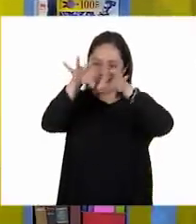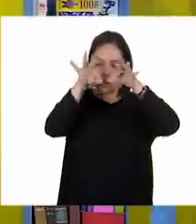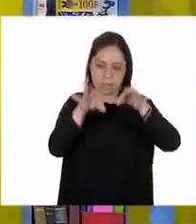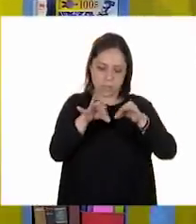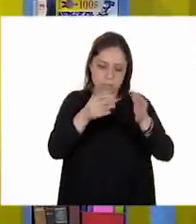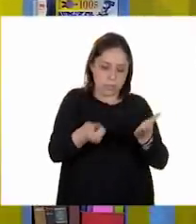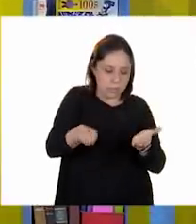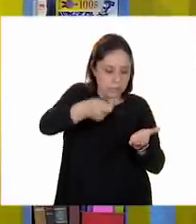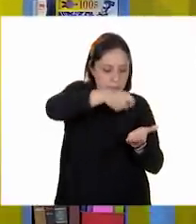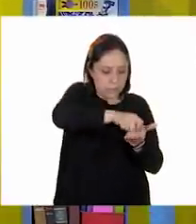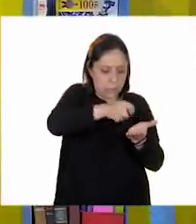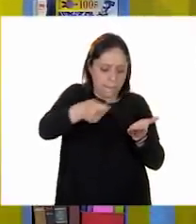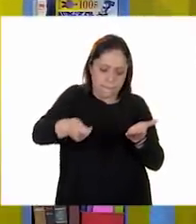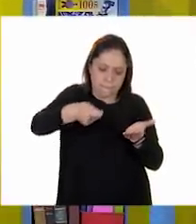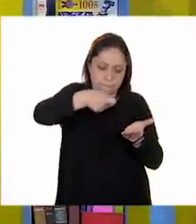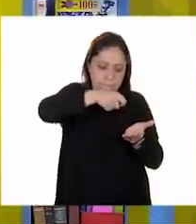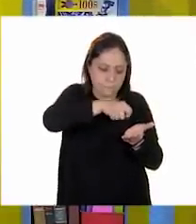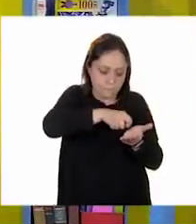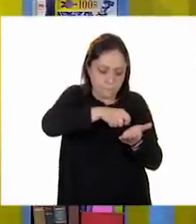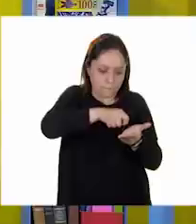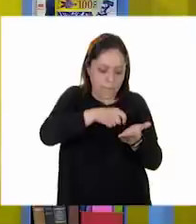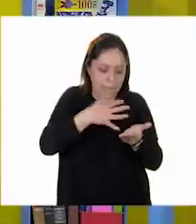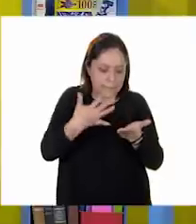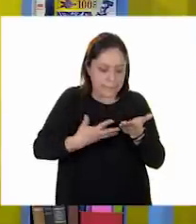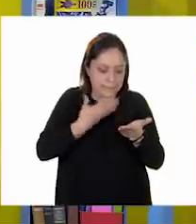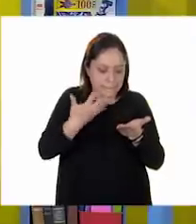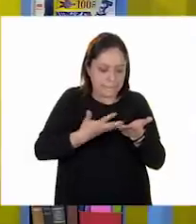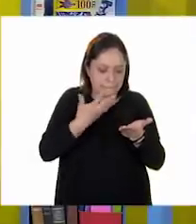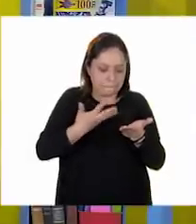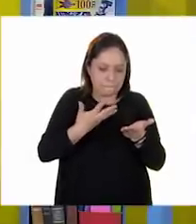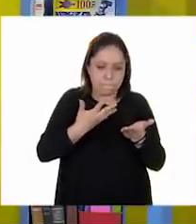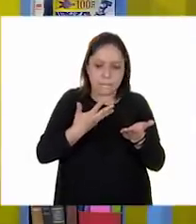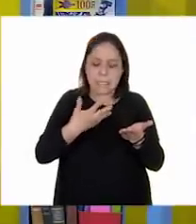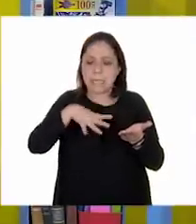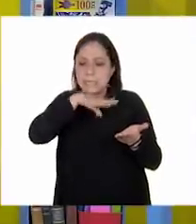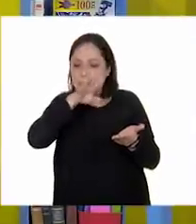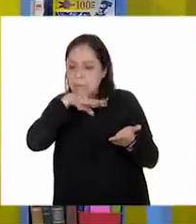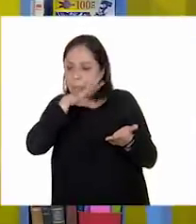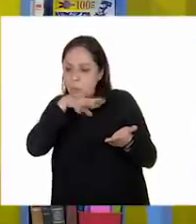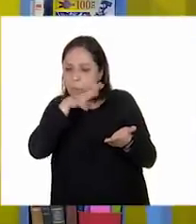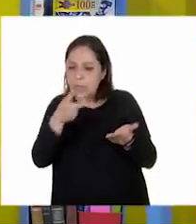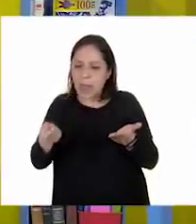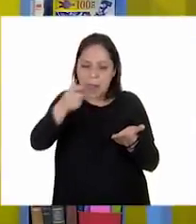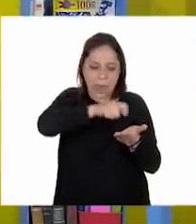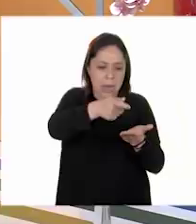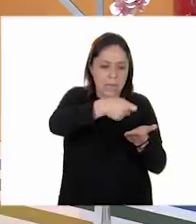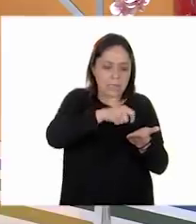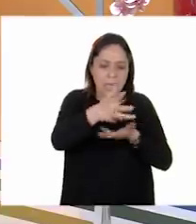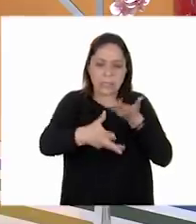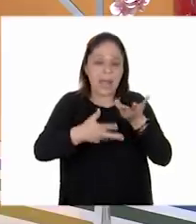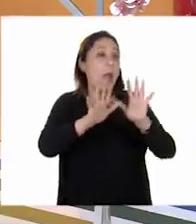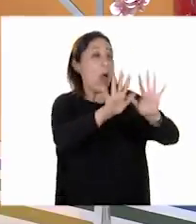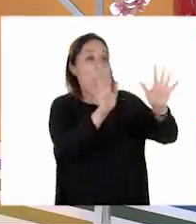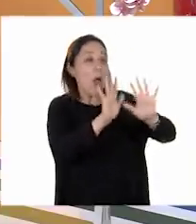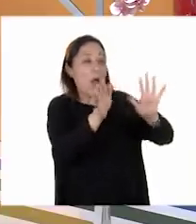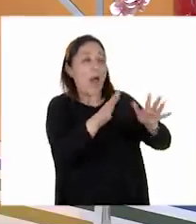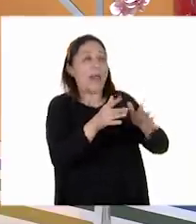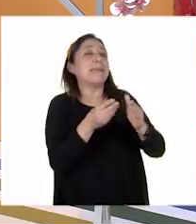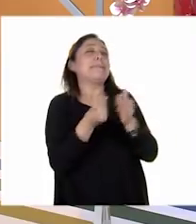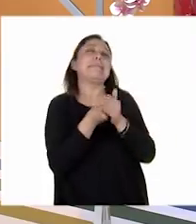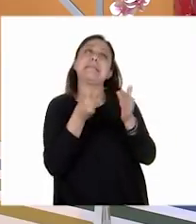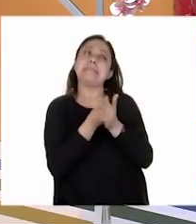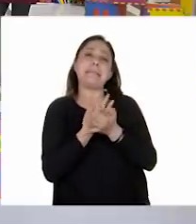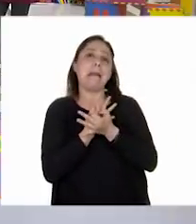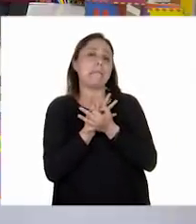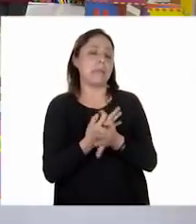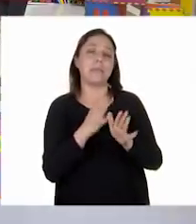carnita del michiote para ponerle un poquito de cebolla, un poquito de limón. No, tenemos que seguir la clase, no podemos caer en